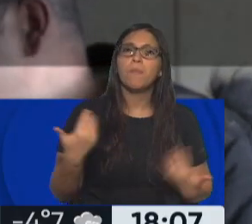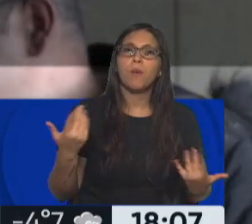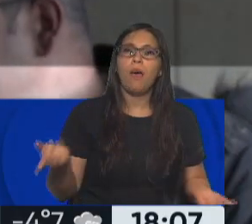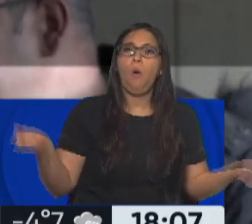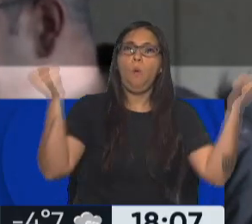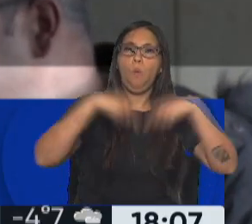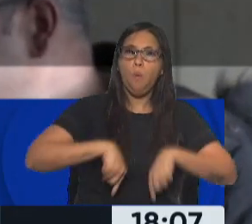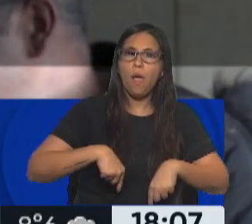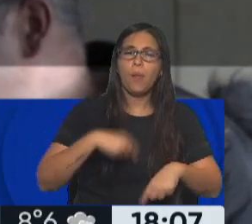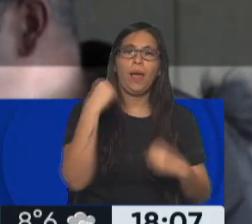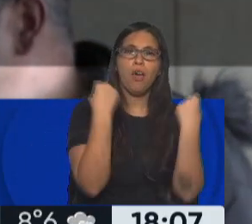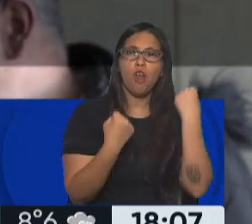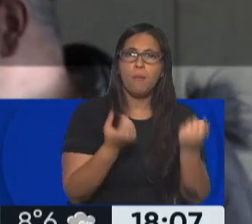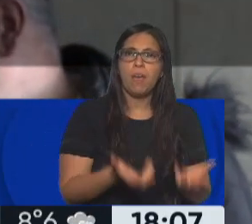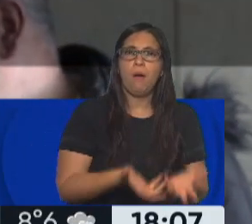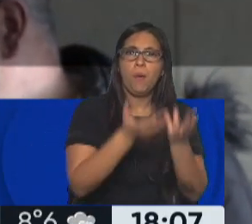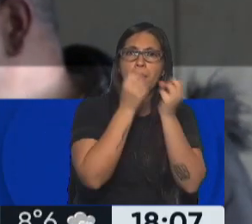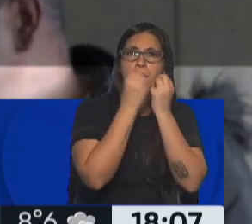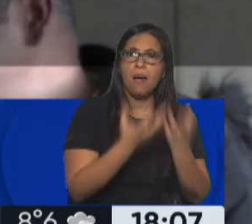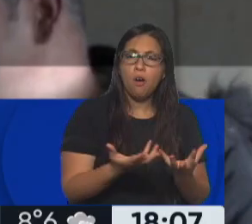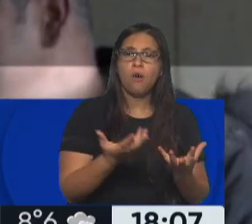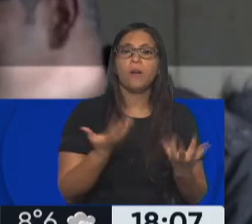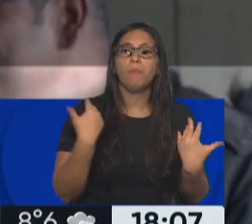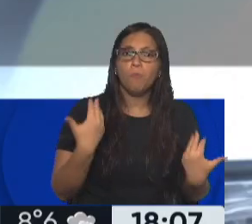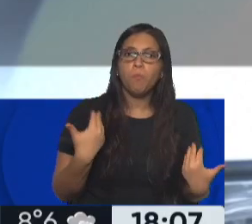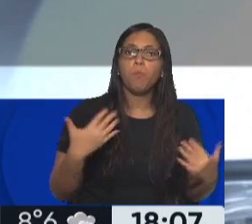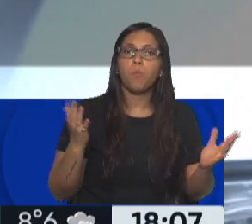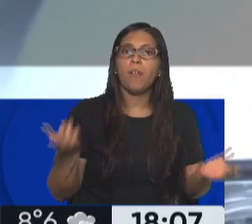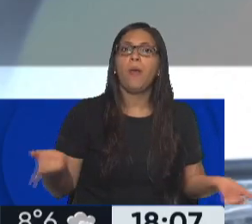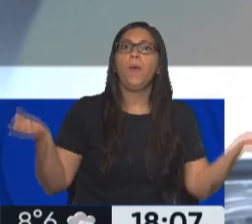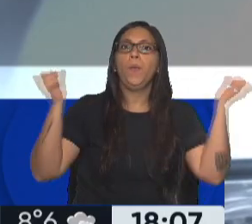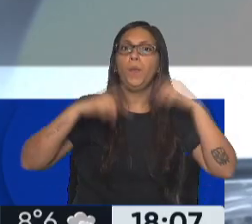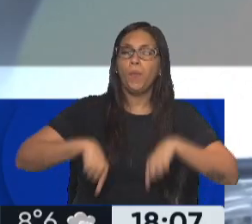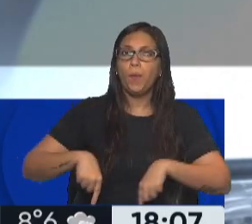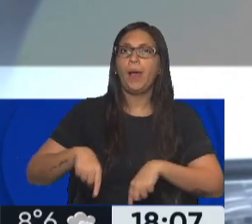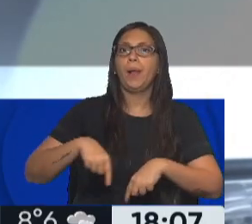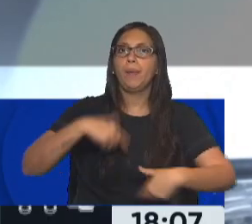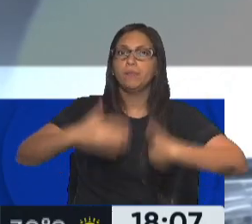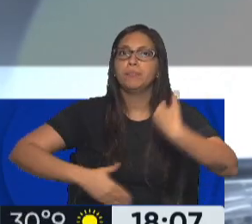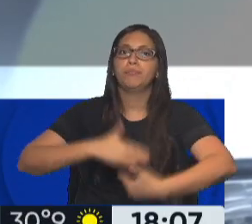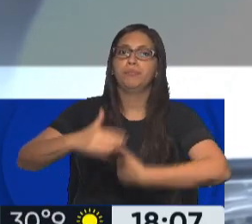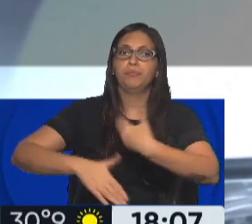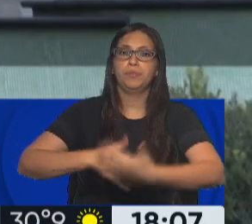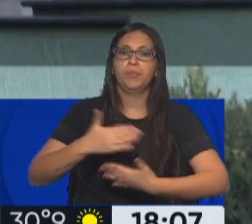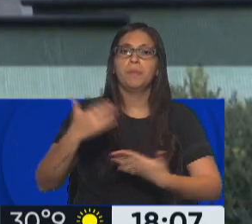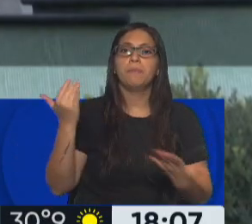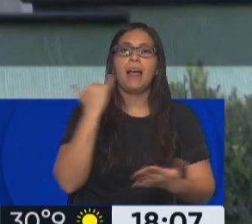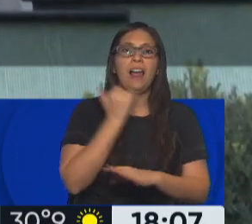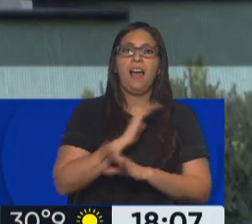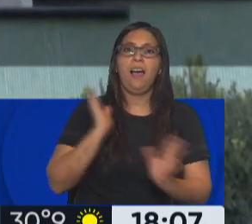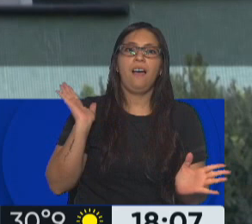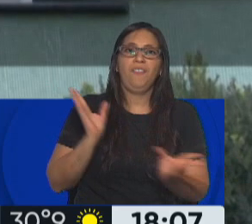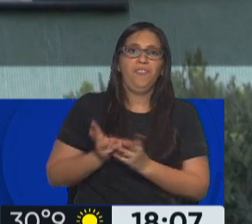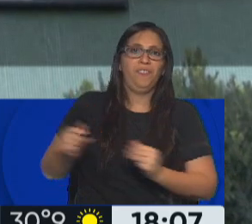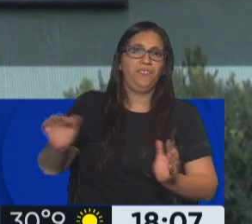recovery, and that we can hopefully see the beginning where we start the process to end sanctions. Of course,